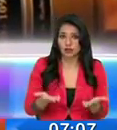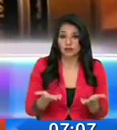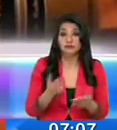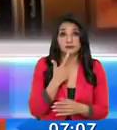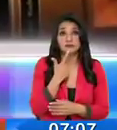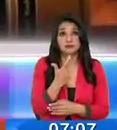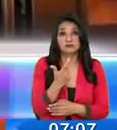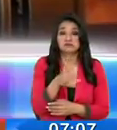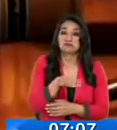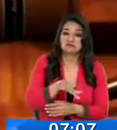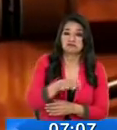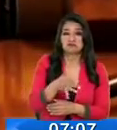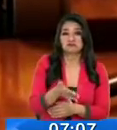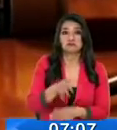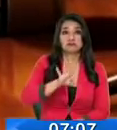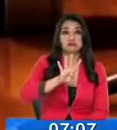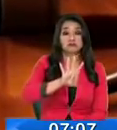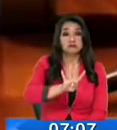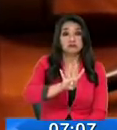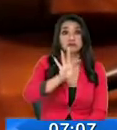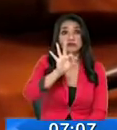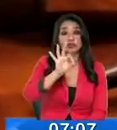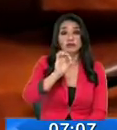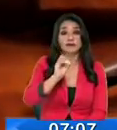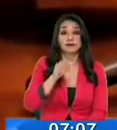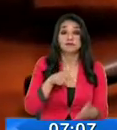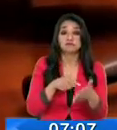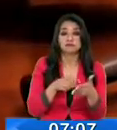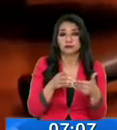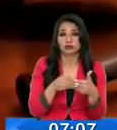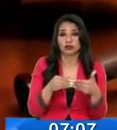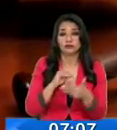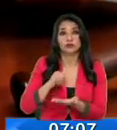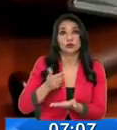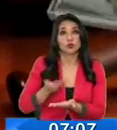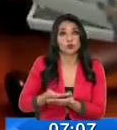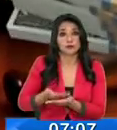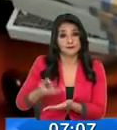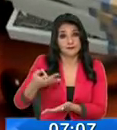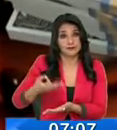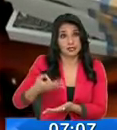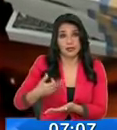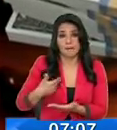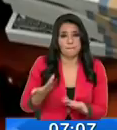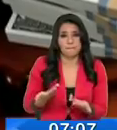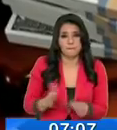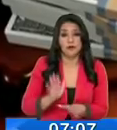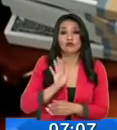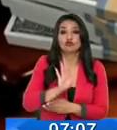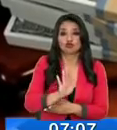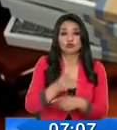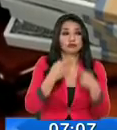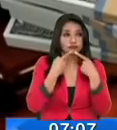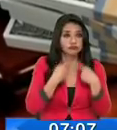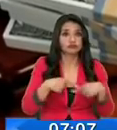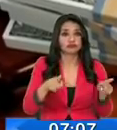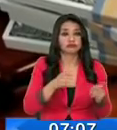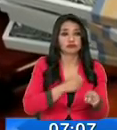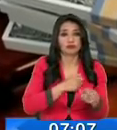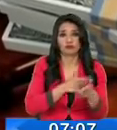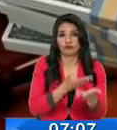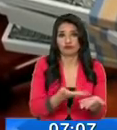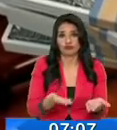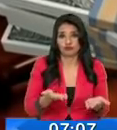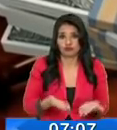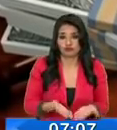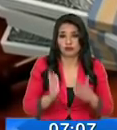que aproximadamente $490,000 no estarían debidamente justificados dentro de su declaración patrimonial.